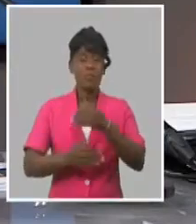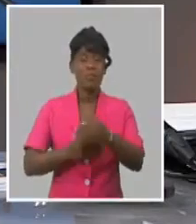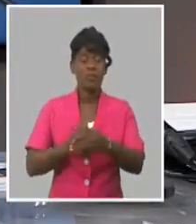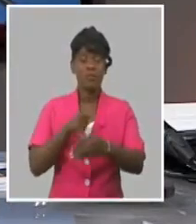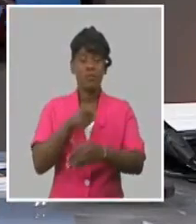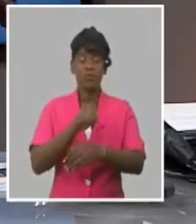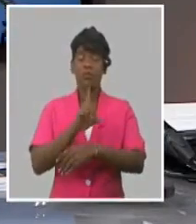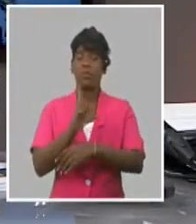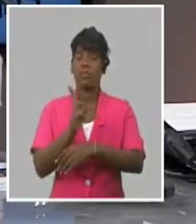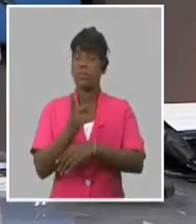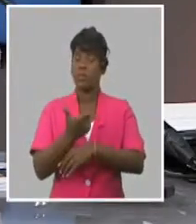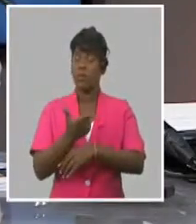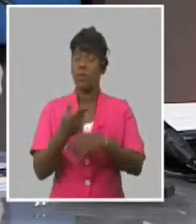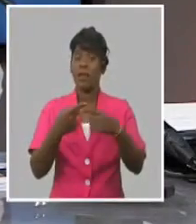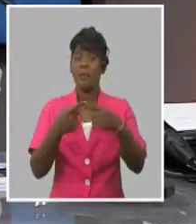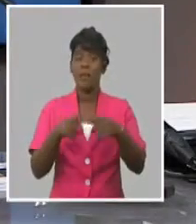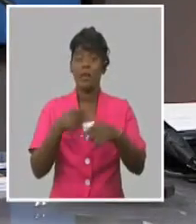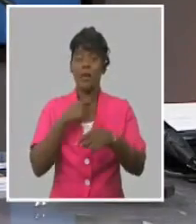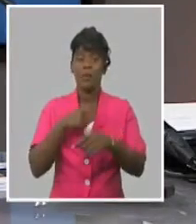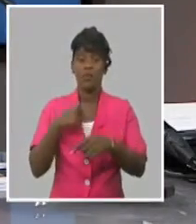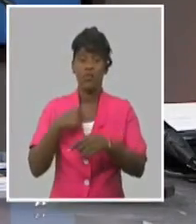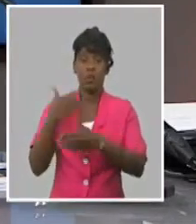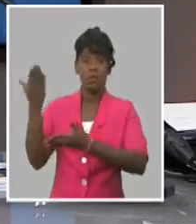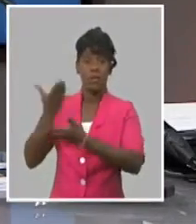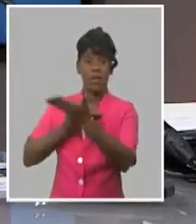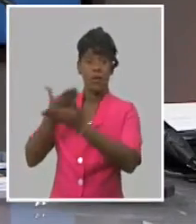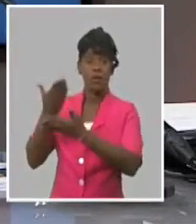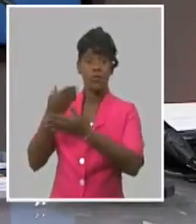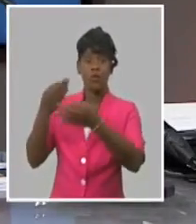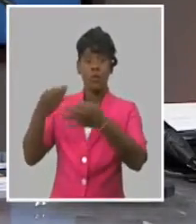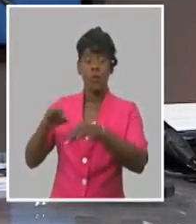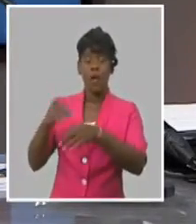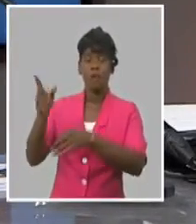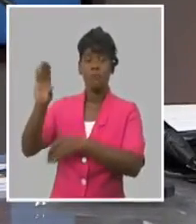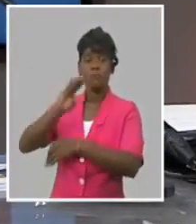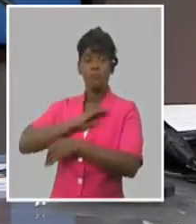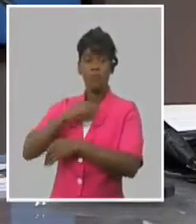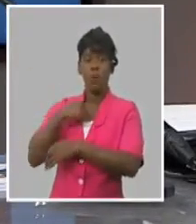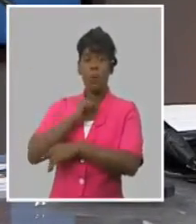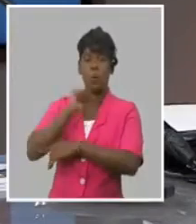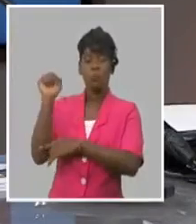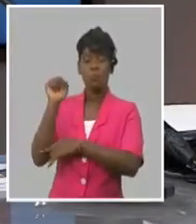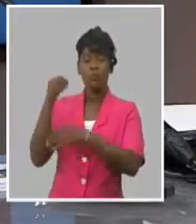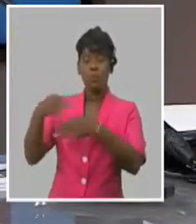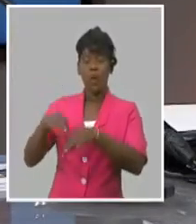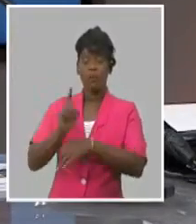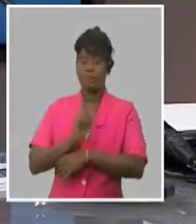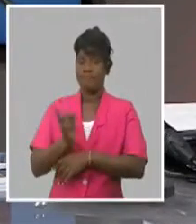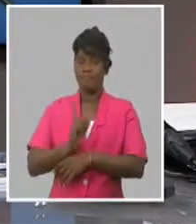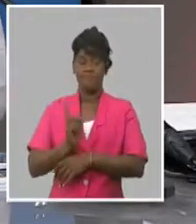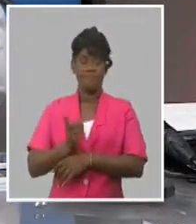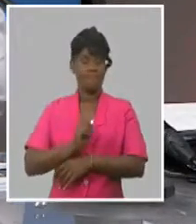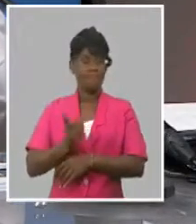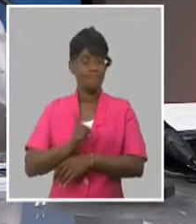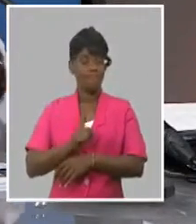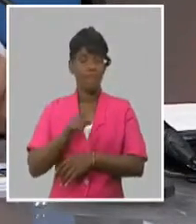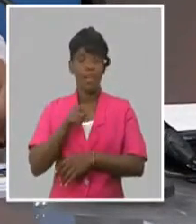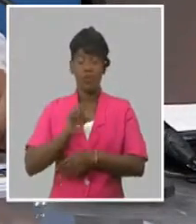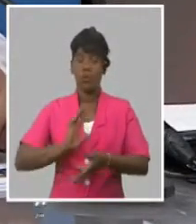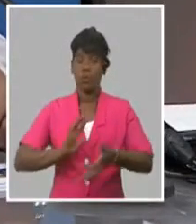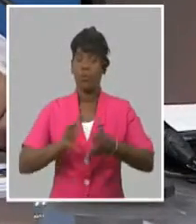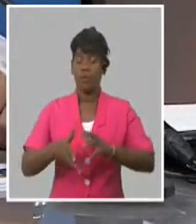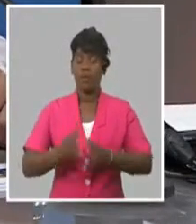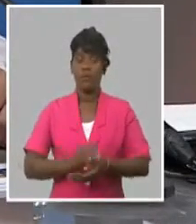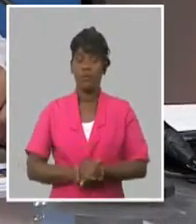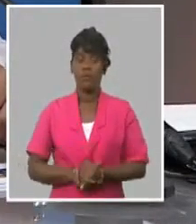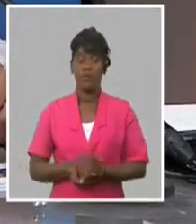por vía natural, que yo exporté y me dieron el ingreso que me corresponde. A todo eso